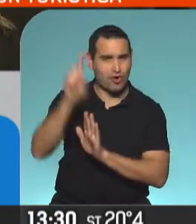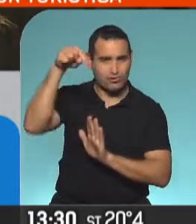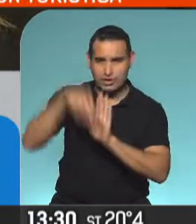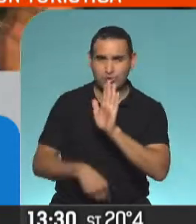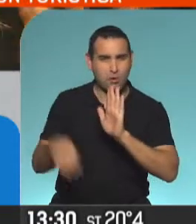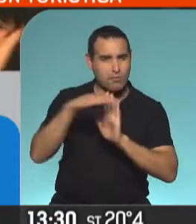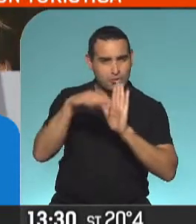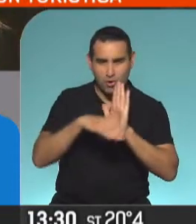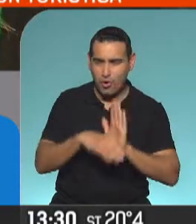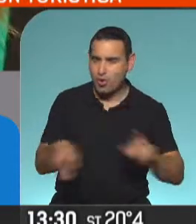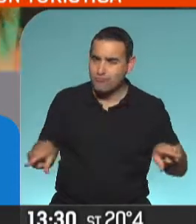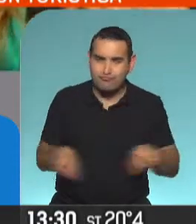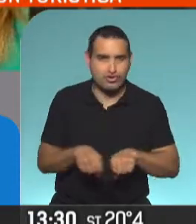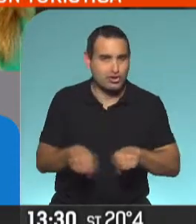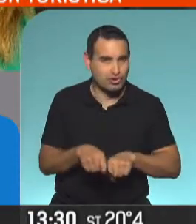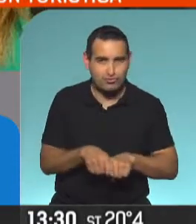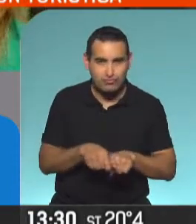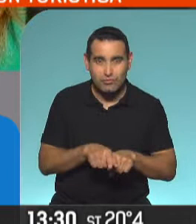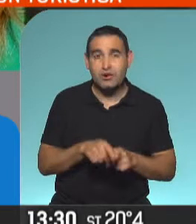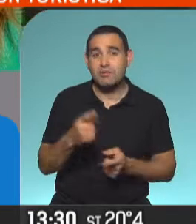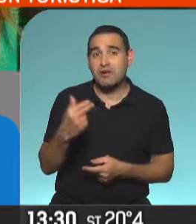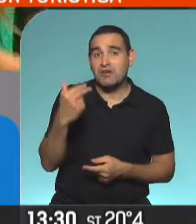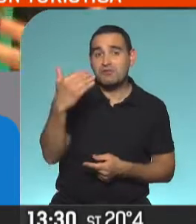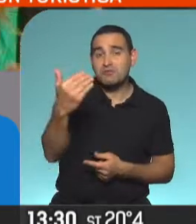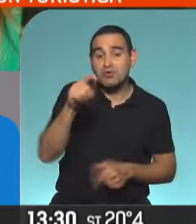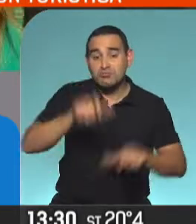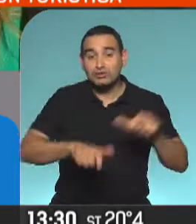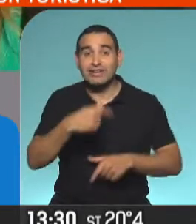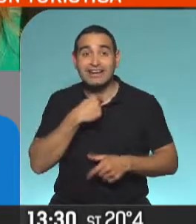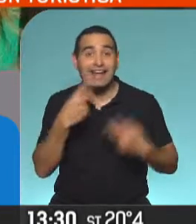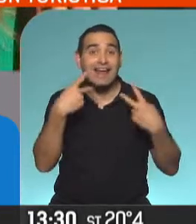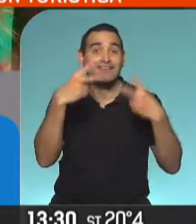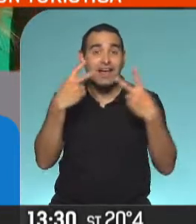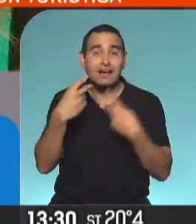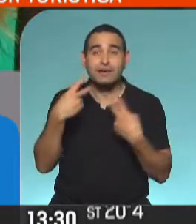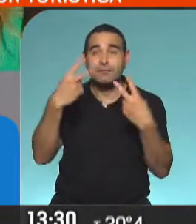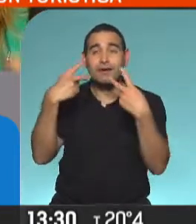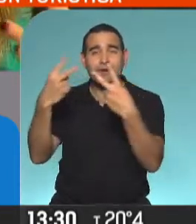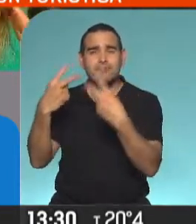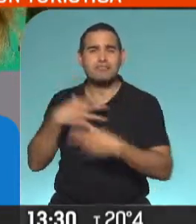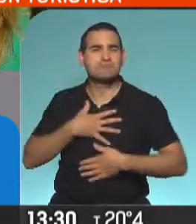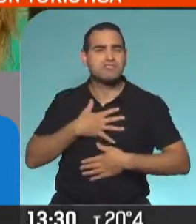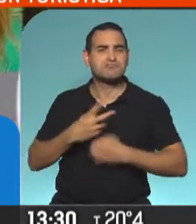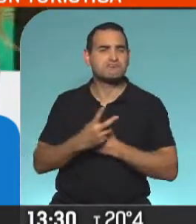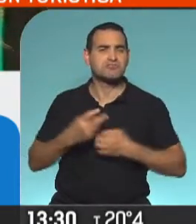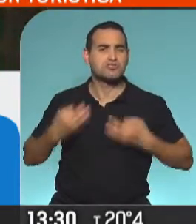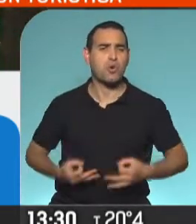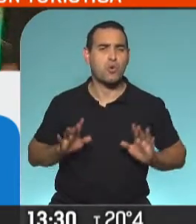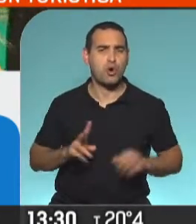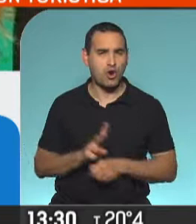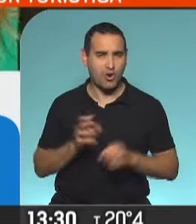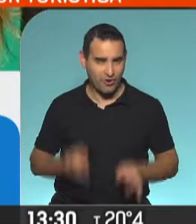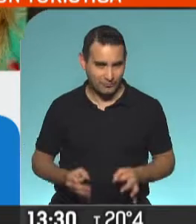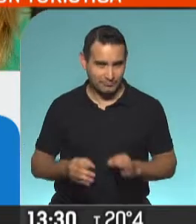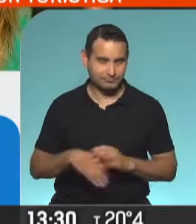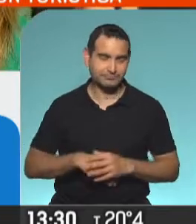una previsibilidad y una seguridad para que los potenciales turistas a la hora de recorrer se sientan seguros y que estén, digamos, las medidas de